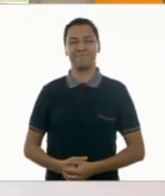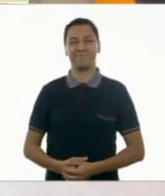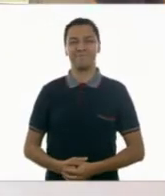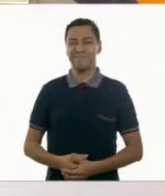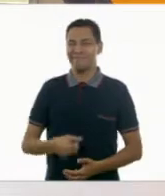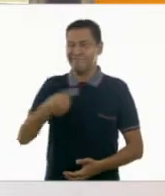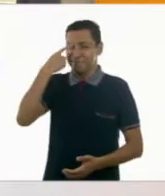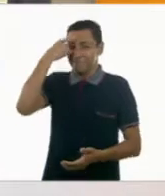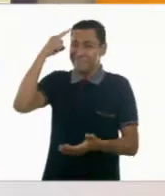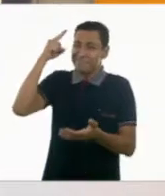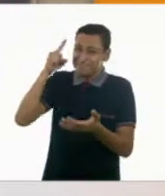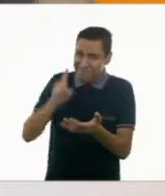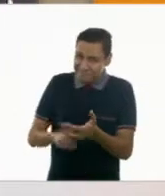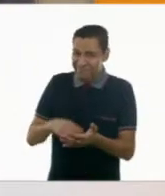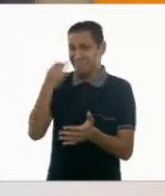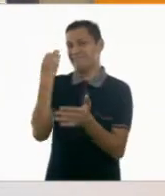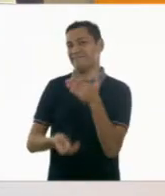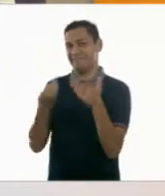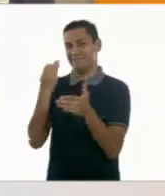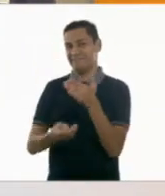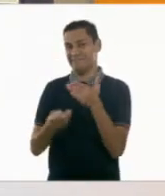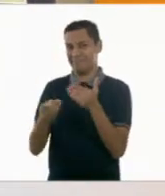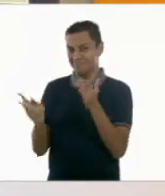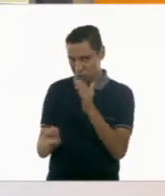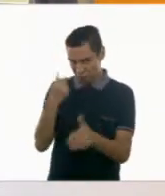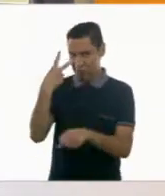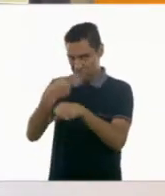Creo que quedó. Segundo intento.